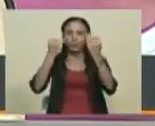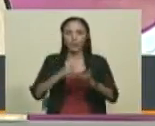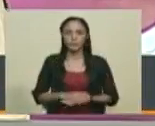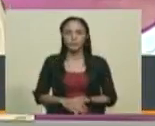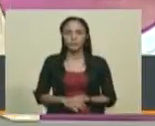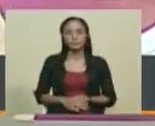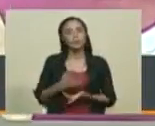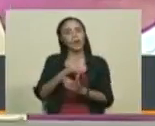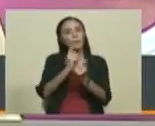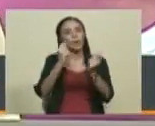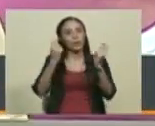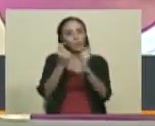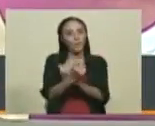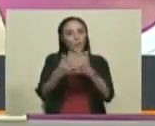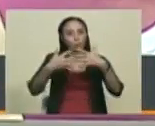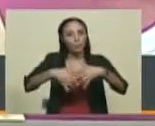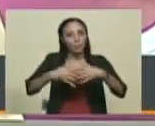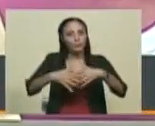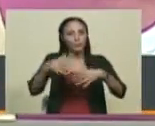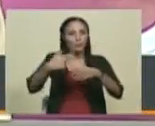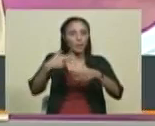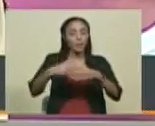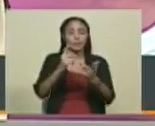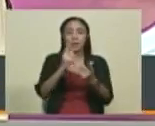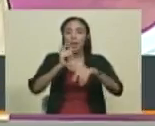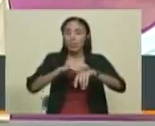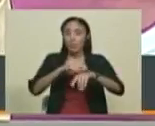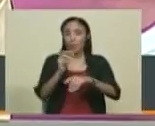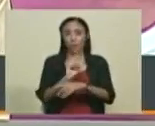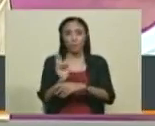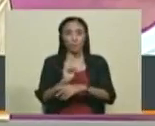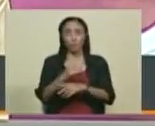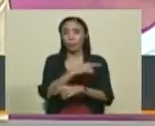y transformadora en tiempos concretos, reales.